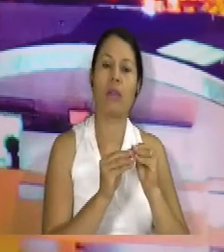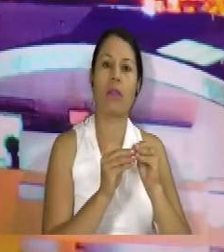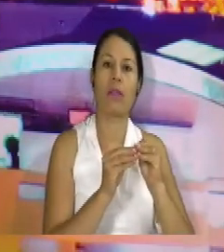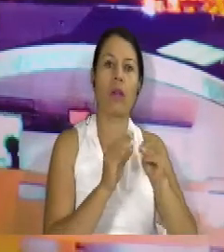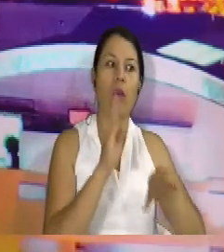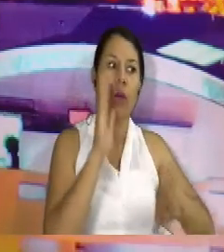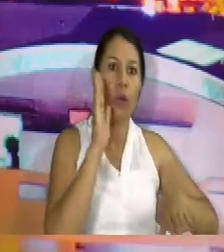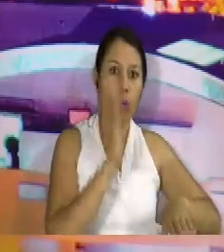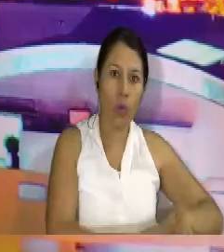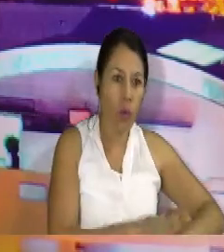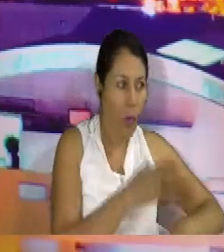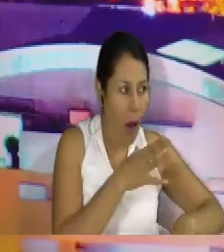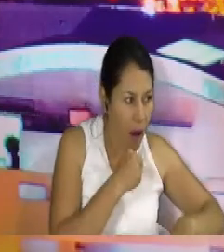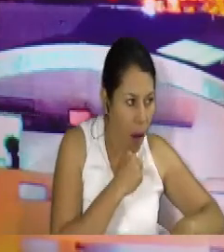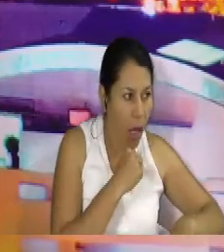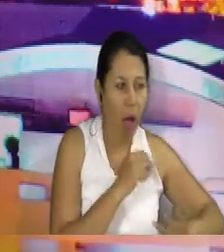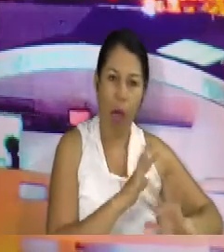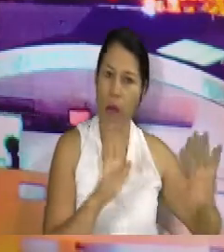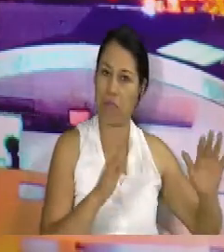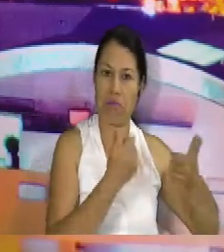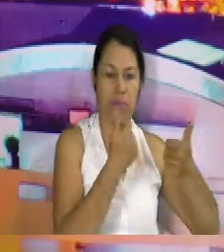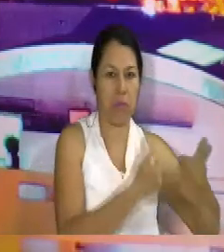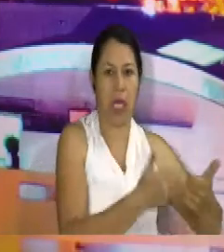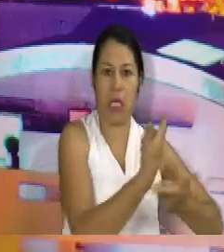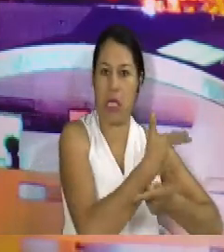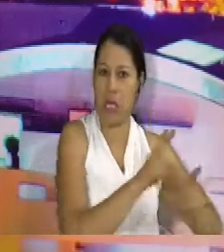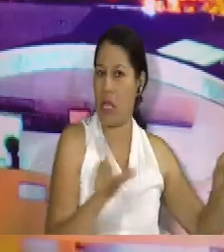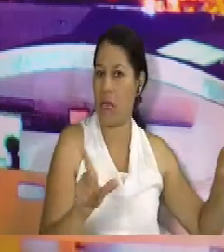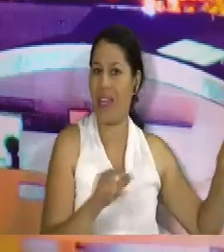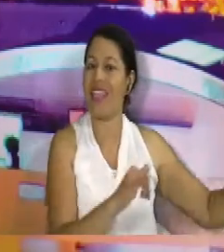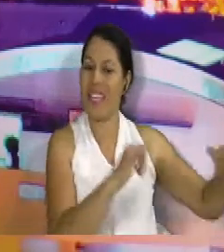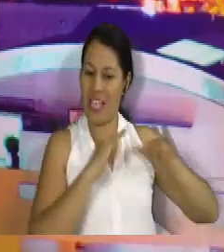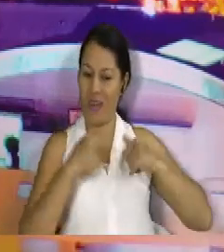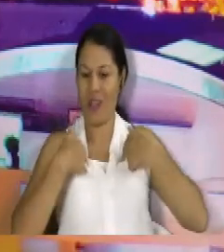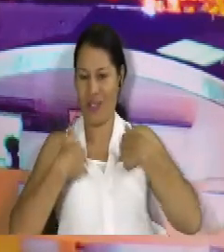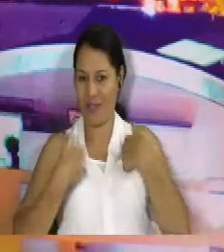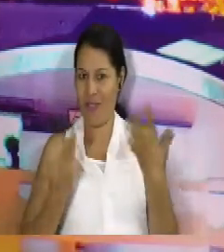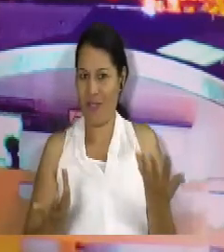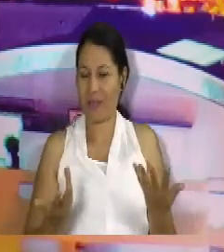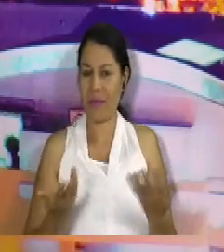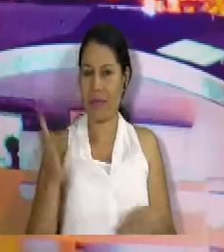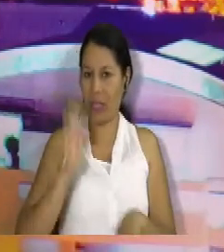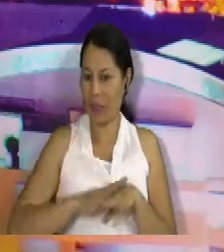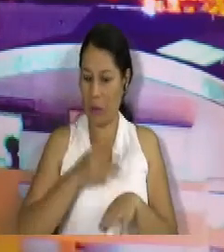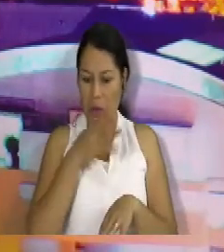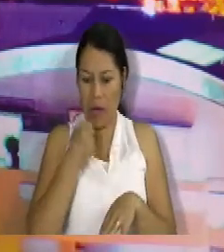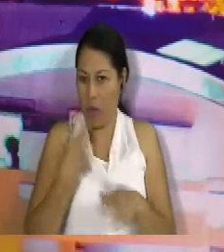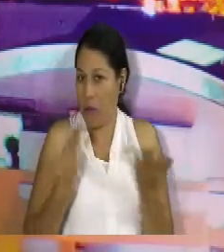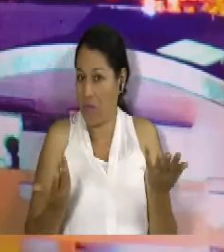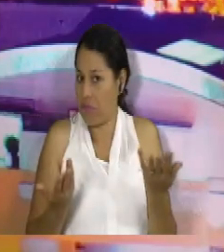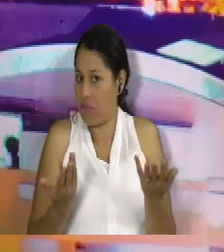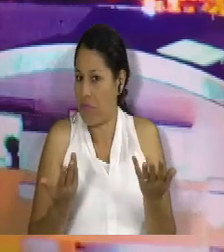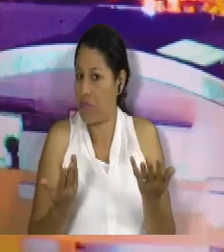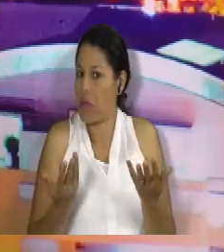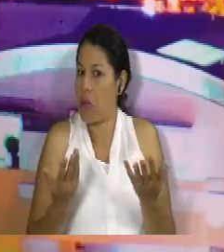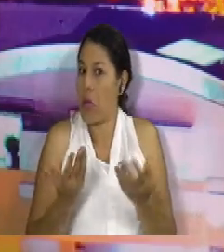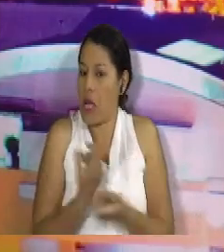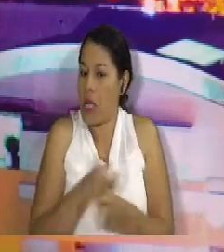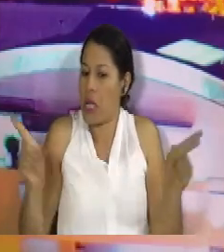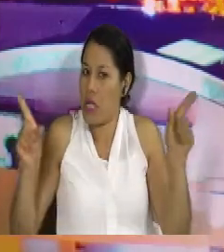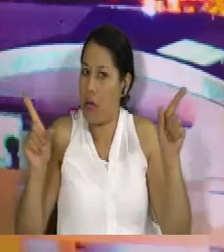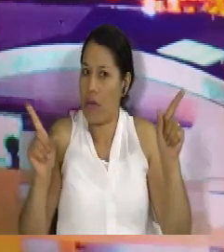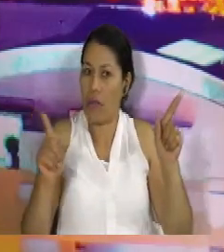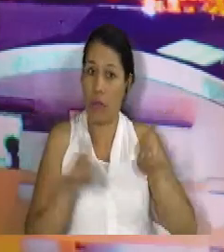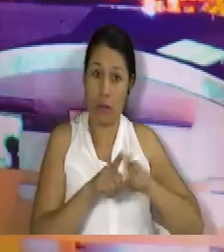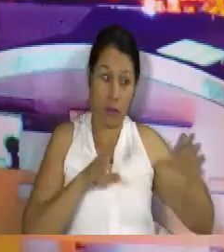Por cuanto en mi caso está demostrado mi inocencia. Entonces no tengo ningún vínculo con la insurgencia, eso está